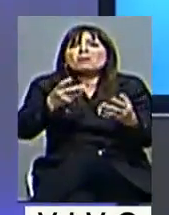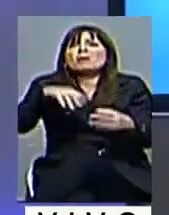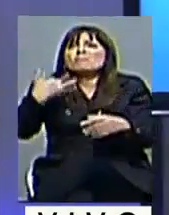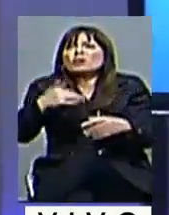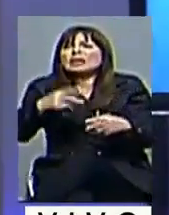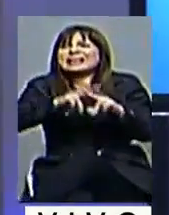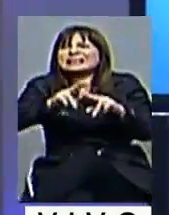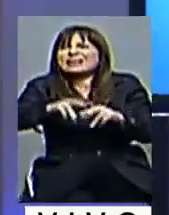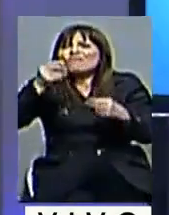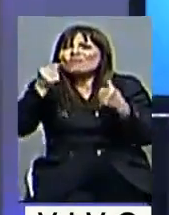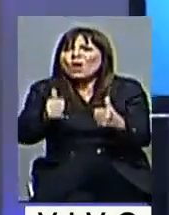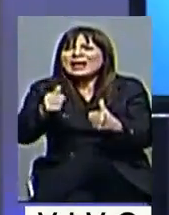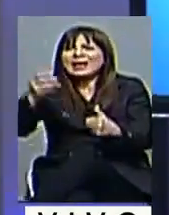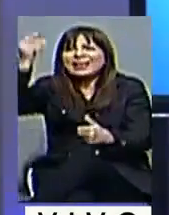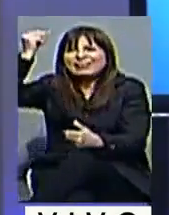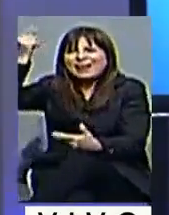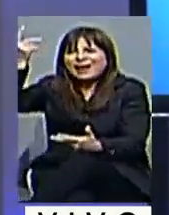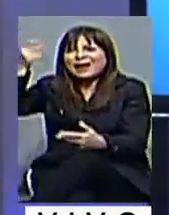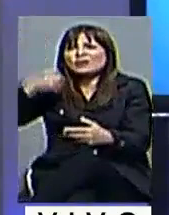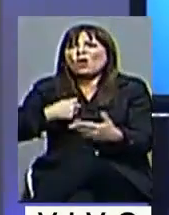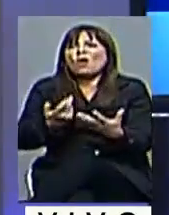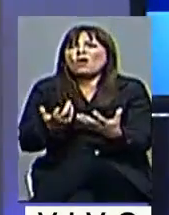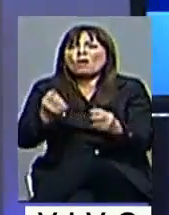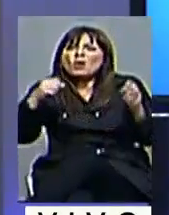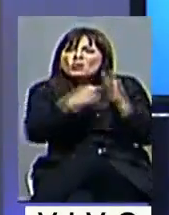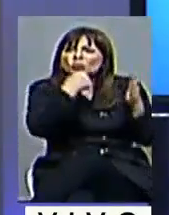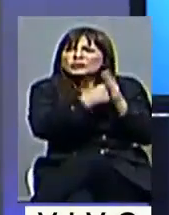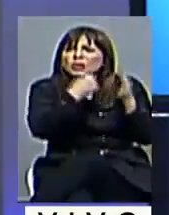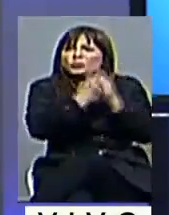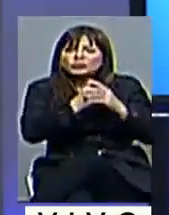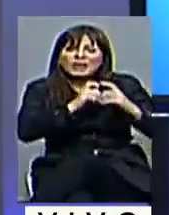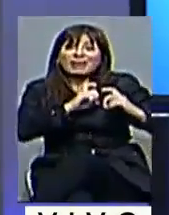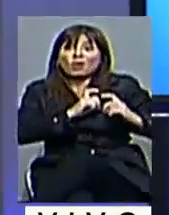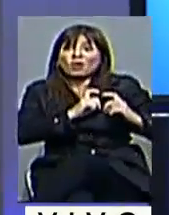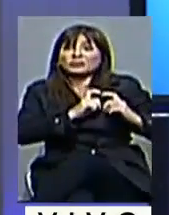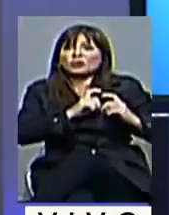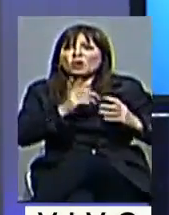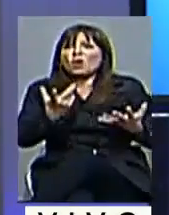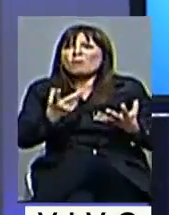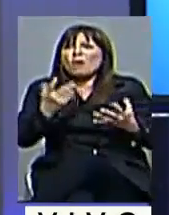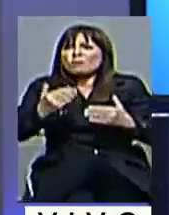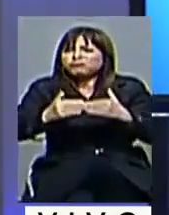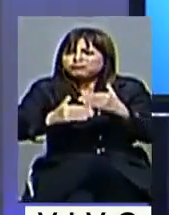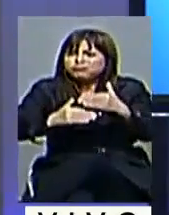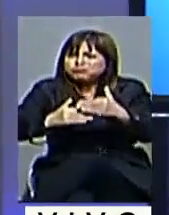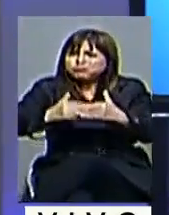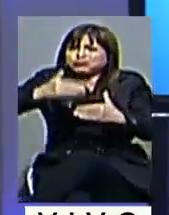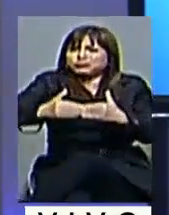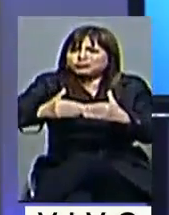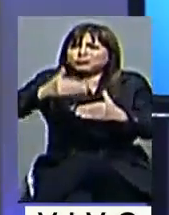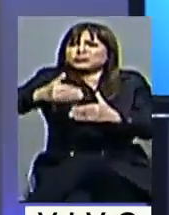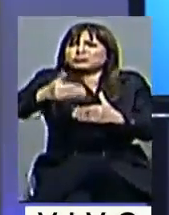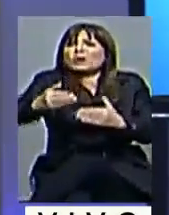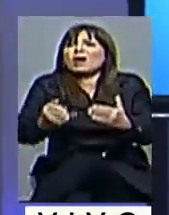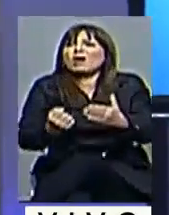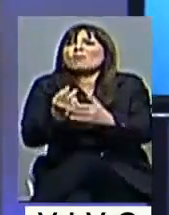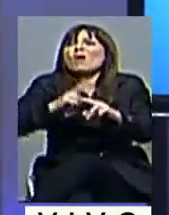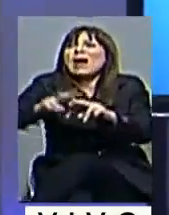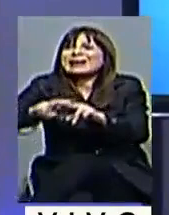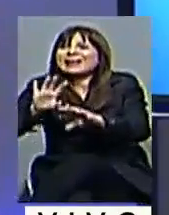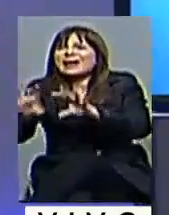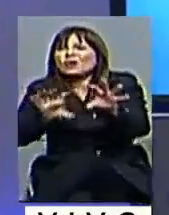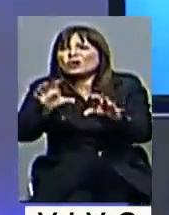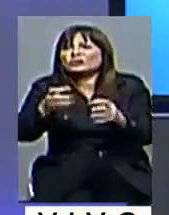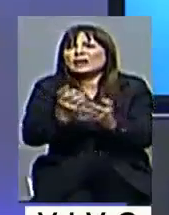más importante, o sea, la lucha de corazón en la que estaban, era mover la cerca. Y eso yo creo que se logró. Lo que no se logró fue la parte técnica de las